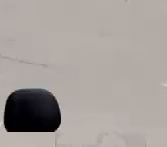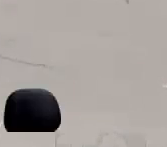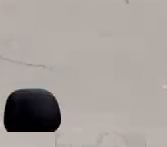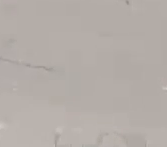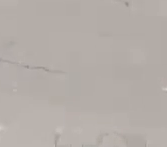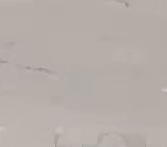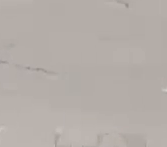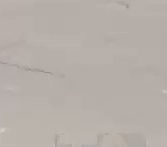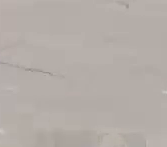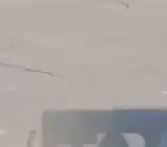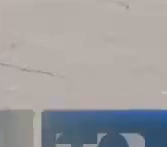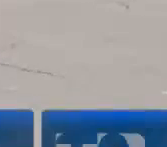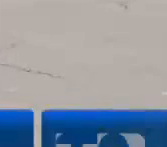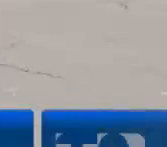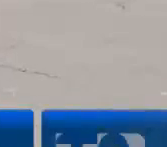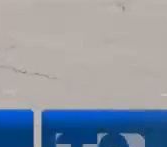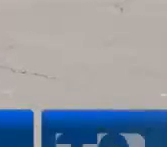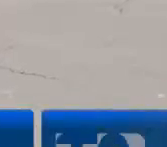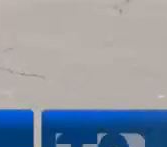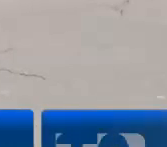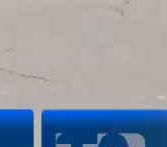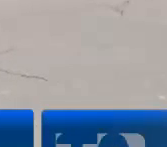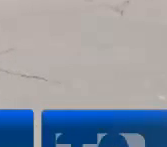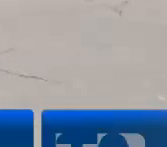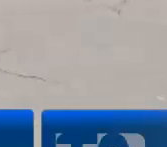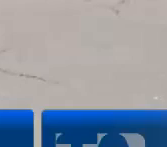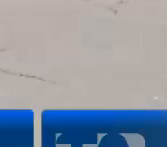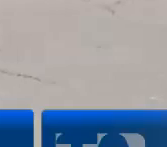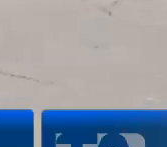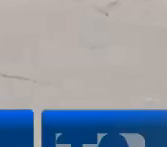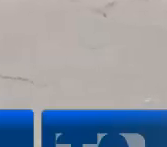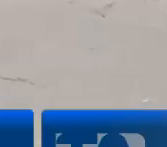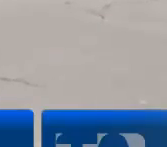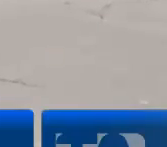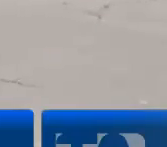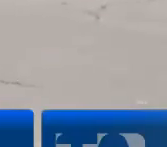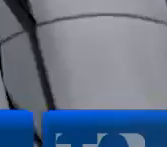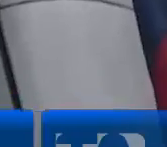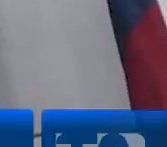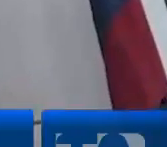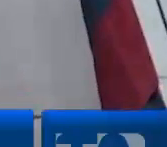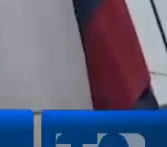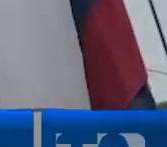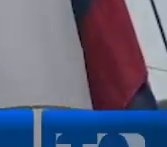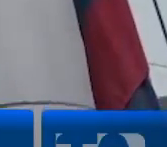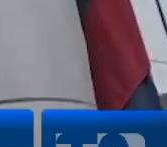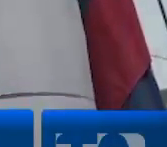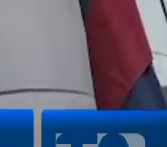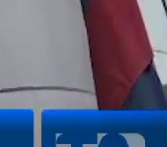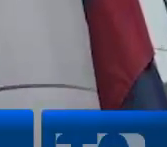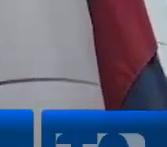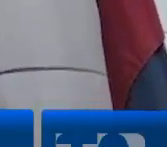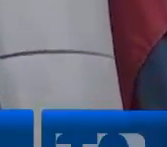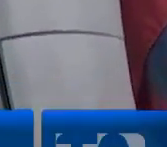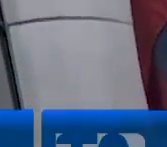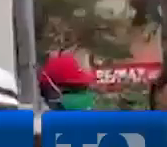Compañeras, amigos, muy buenas tardes. Así es, continúa la reunión del Consejo Nacional de Trabajo y Salarios inició pasadas las